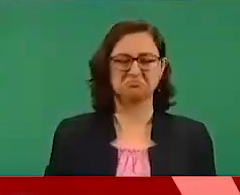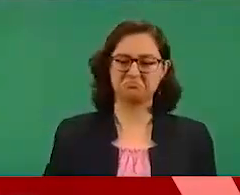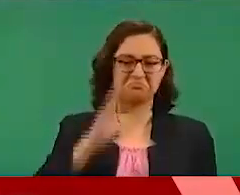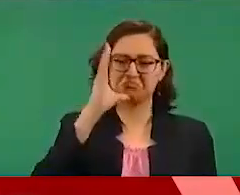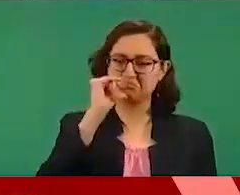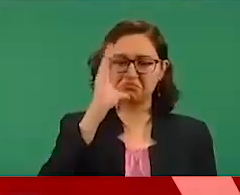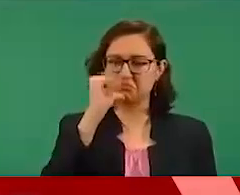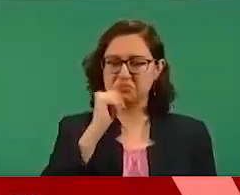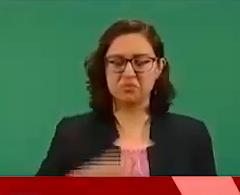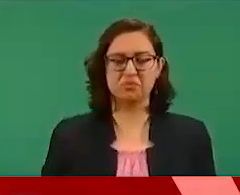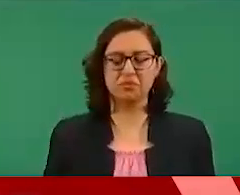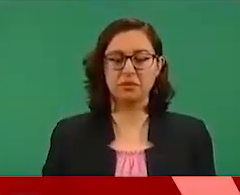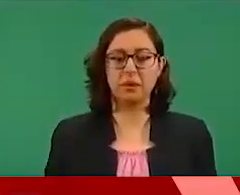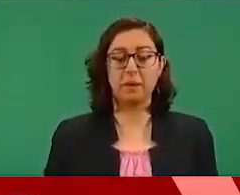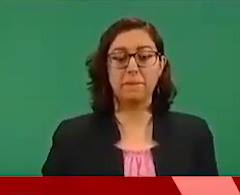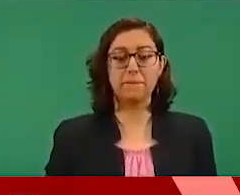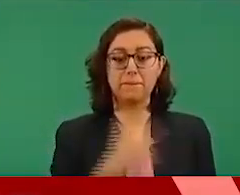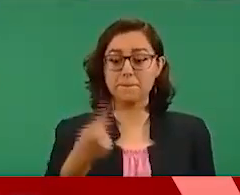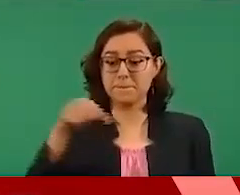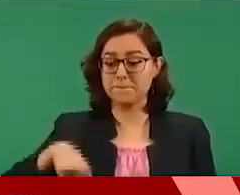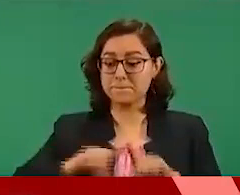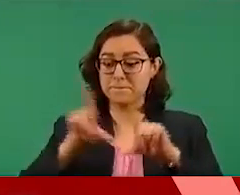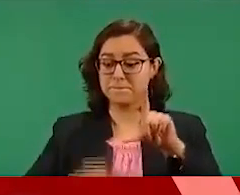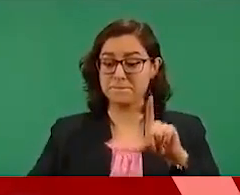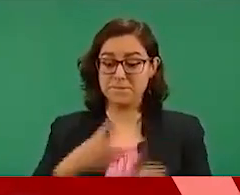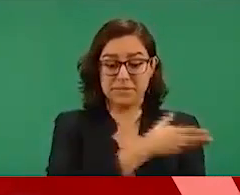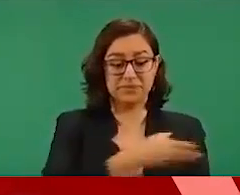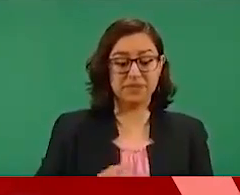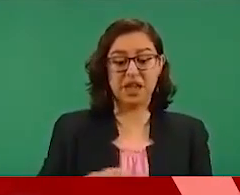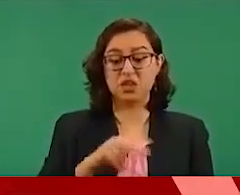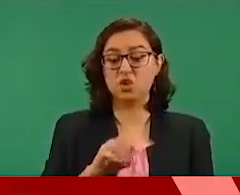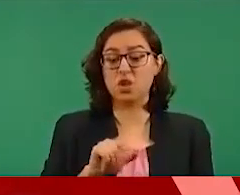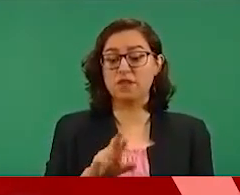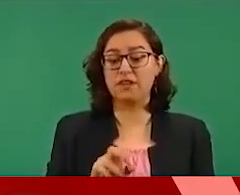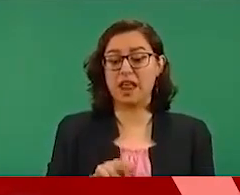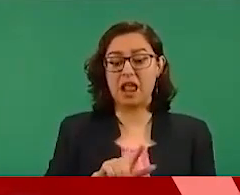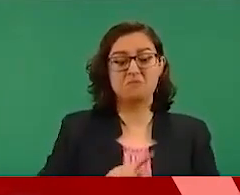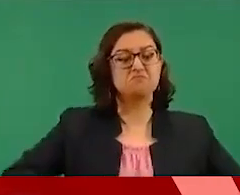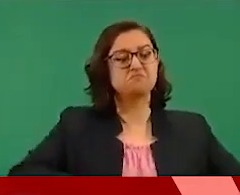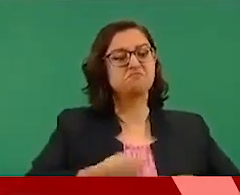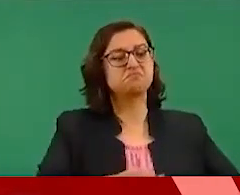Porque privatización en México en el periodo neoliberal es sinónimo de corrupción.